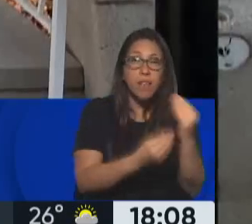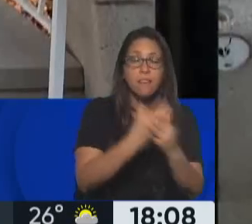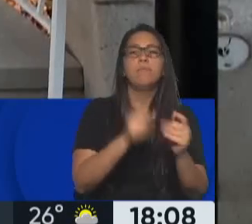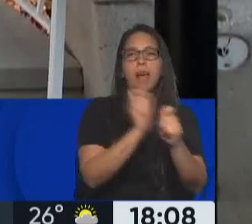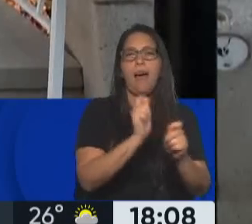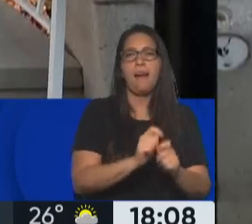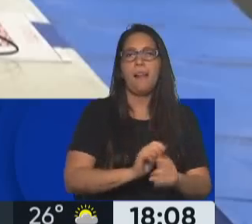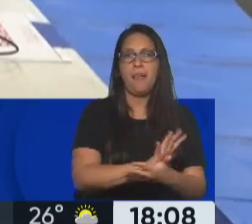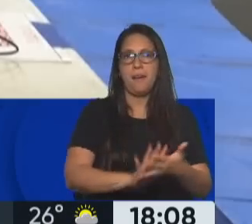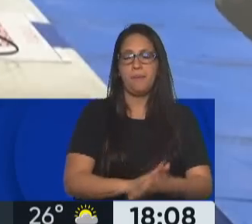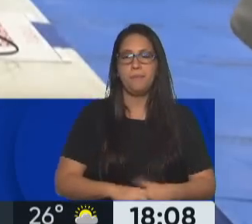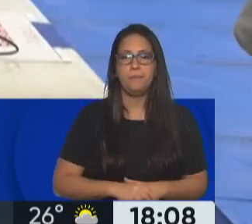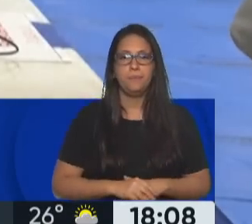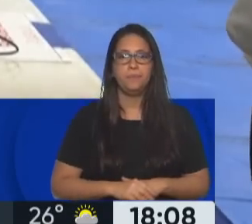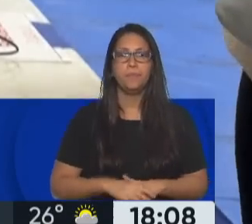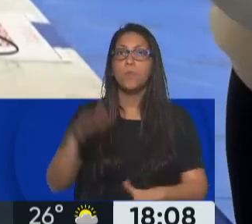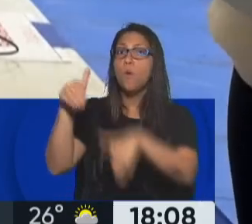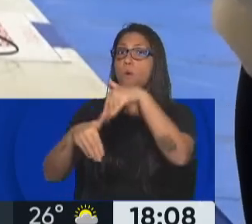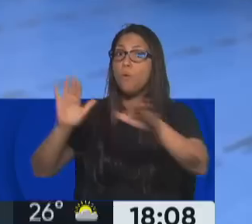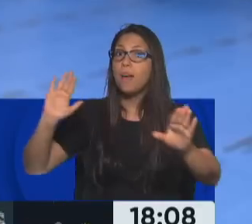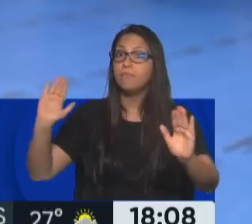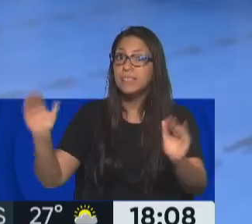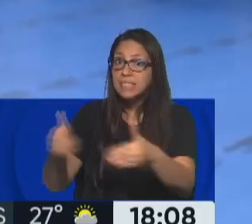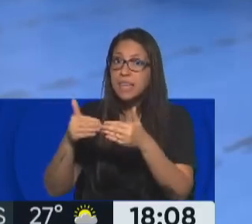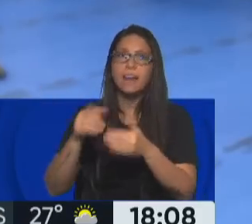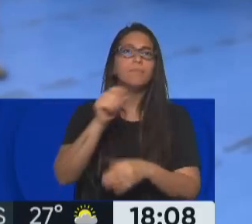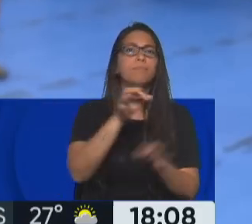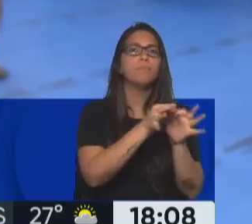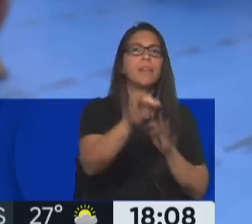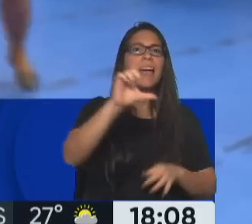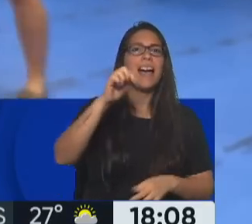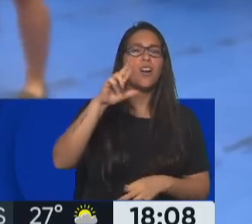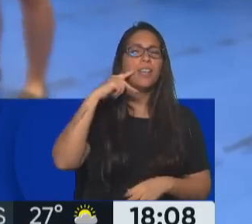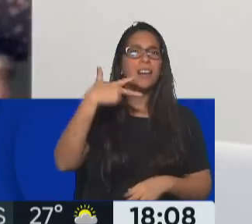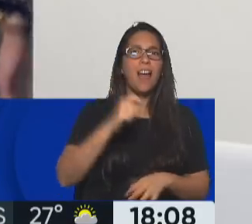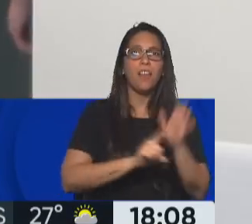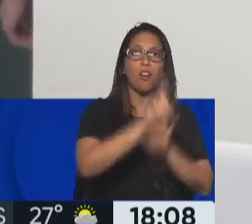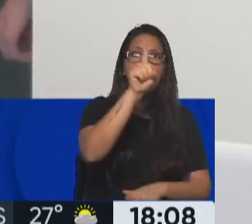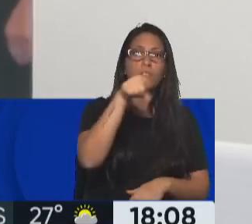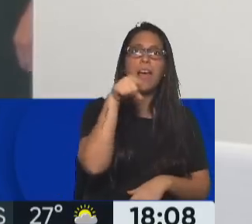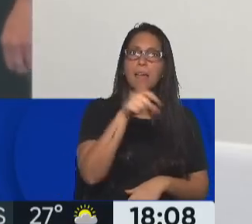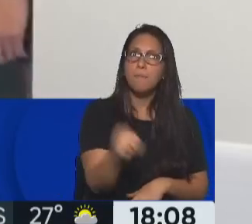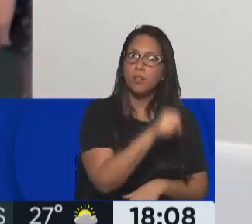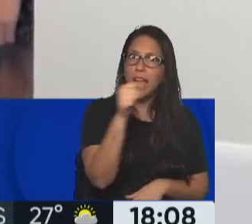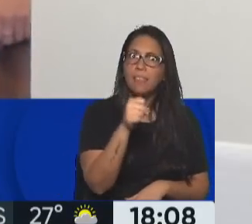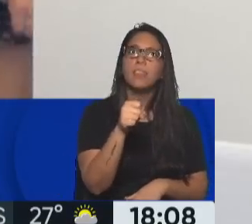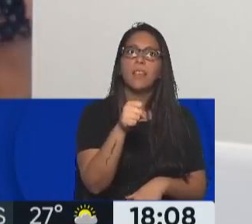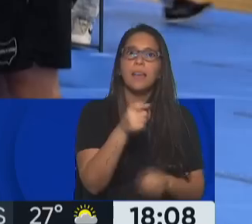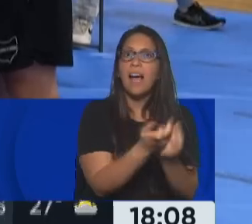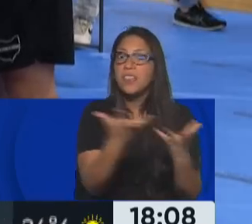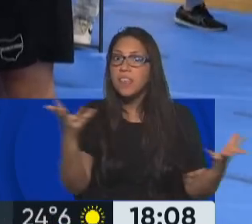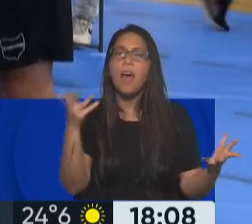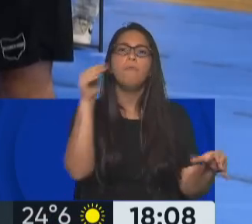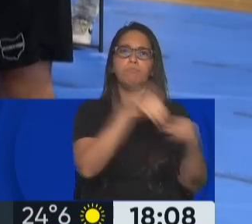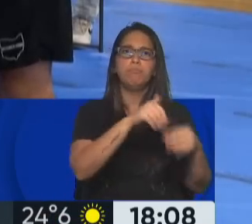Tras el cierre de las urnas, el relativamente temprano triunfo en Carolina del Norte, uno de los estados clave para ganar la elección, fue la primera señal de